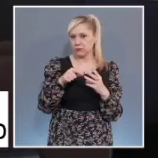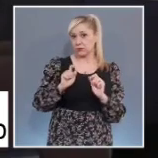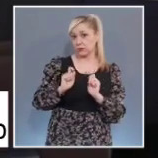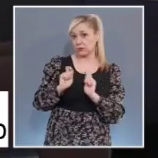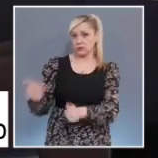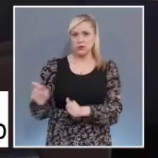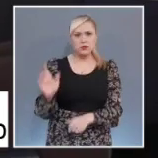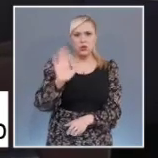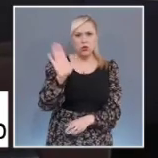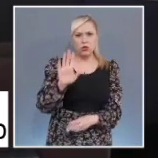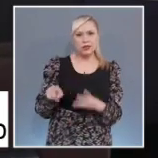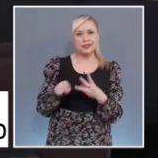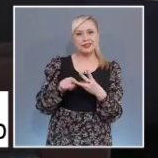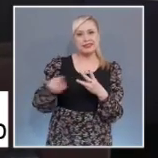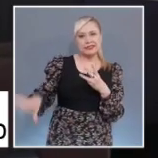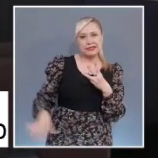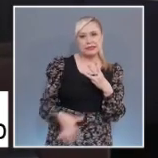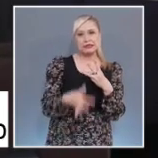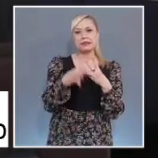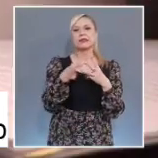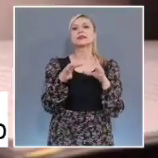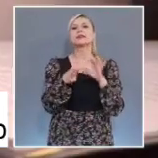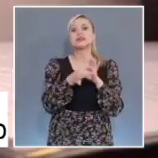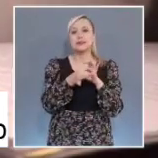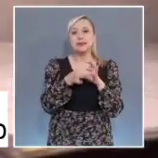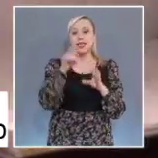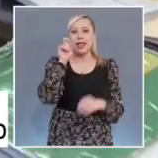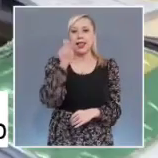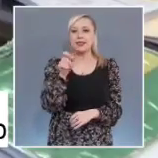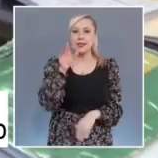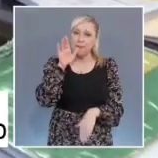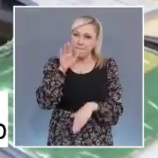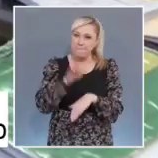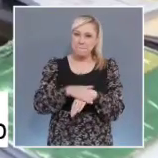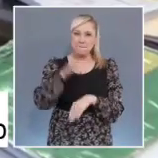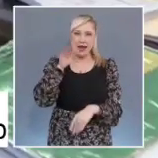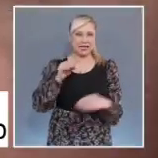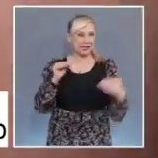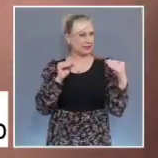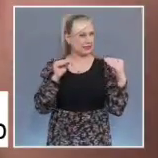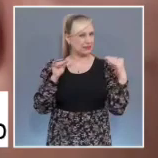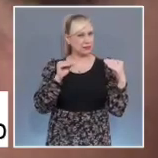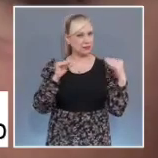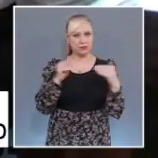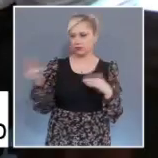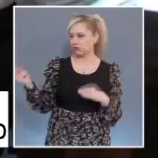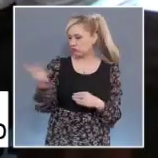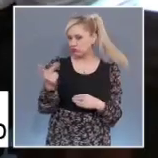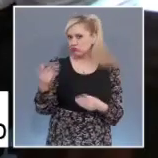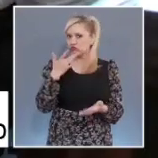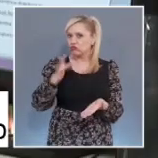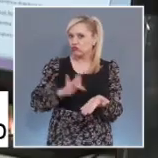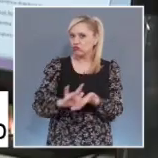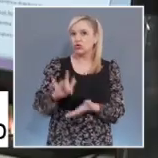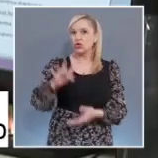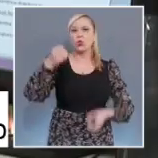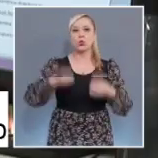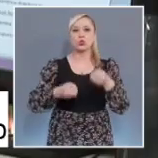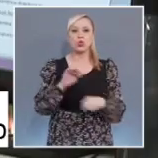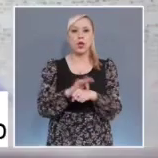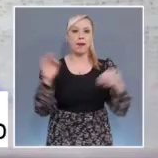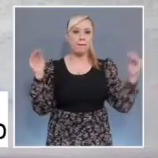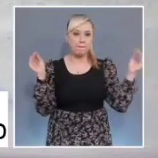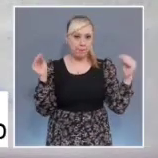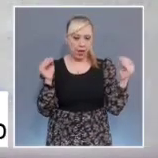persona. Ello implica que si promueve el juicio de amparo en favor del imputado que representa en un asunto penal y autoriza a una